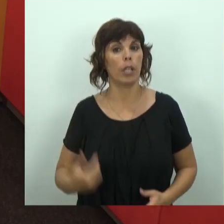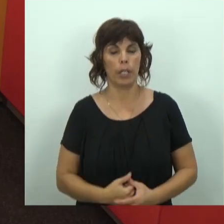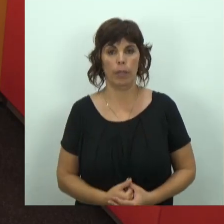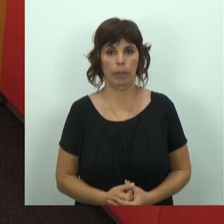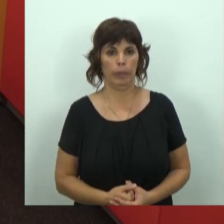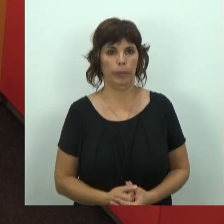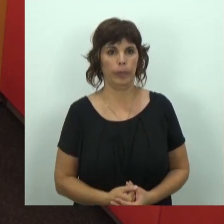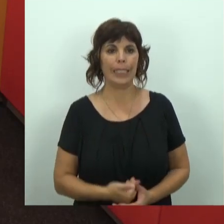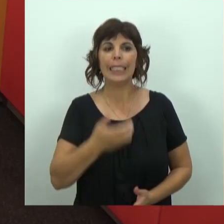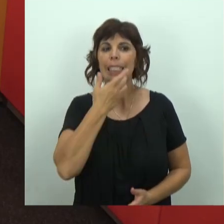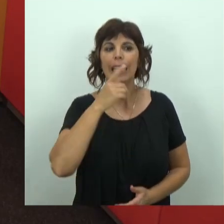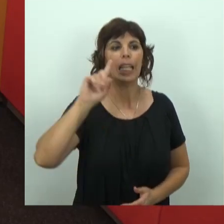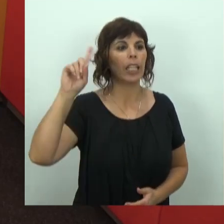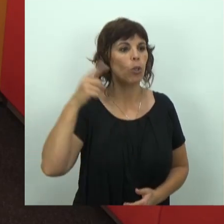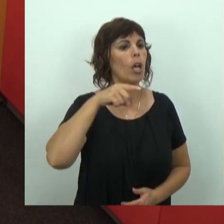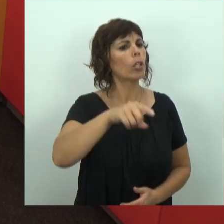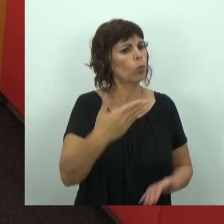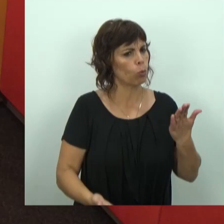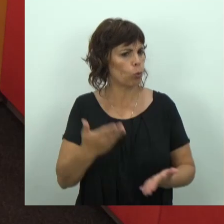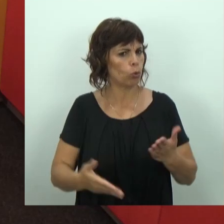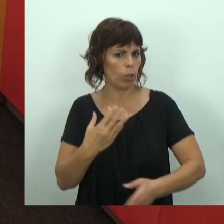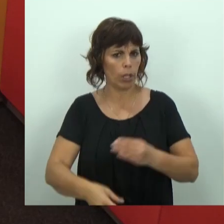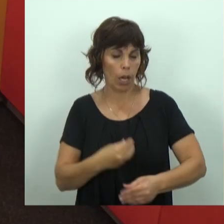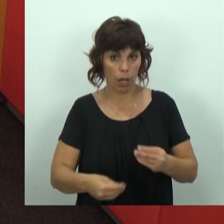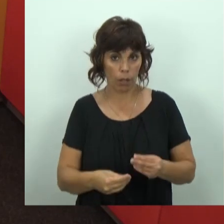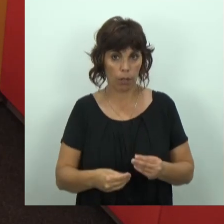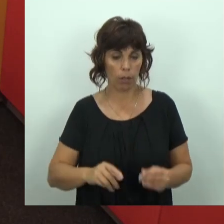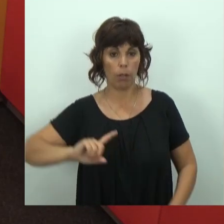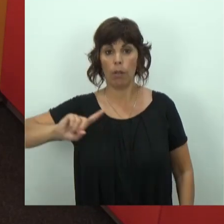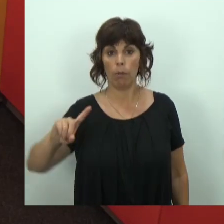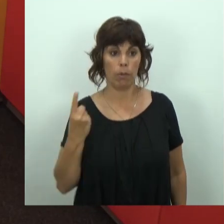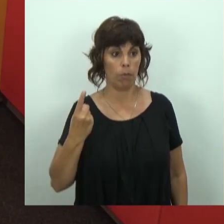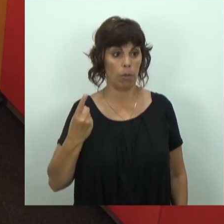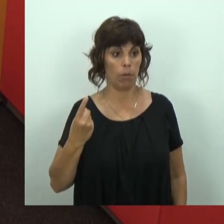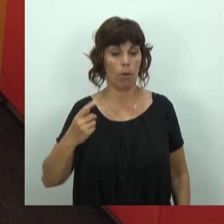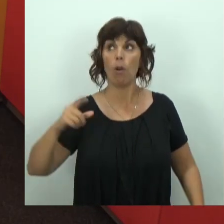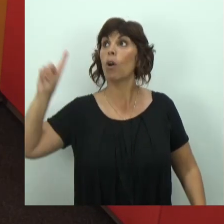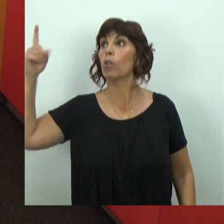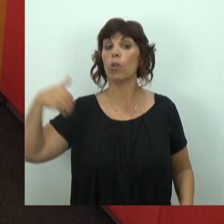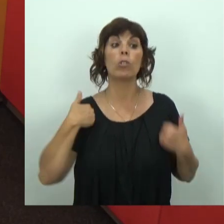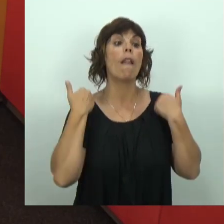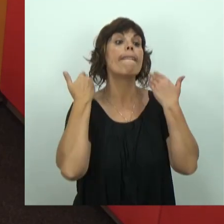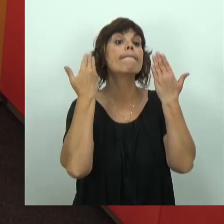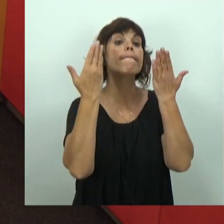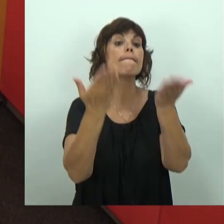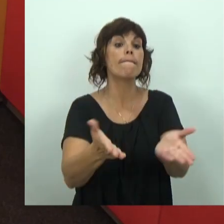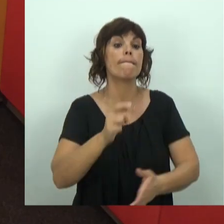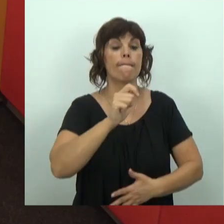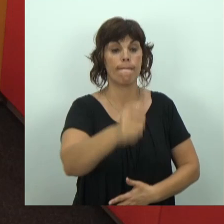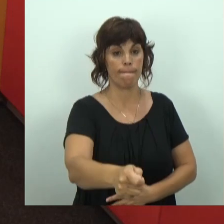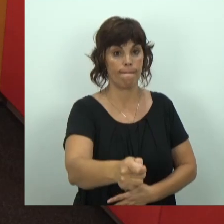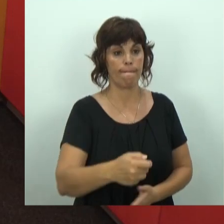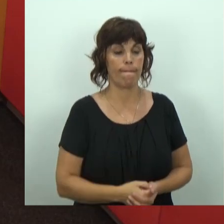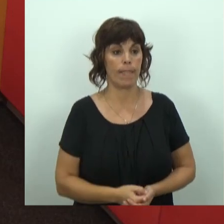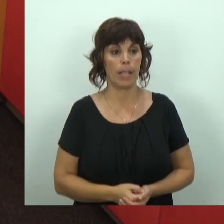Para que Dios te haga justicia, primero tiene que darte la gracia, porque no hay justicia